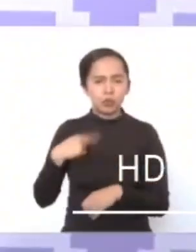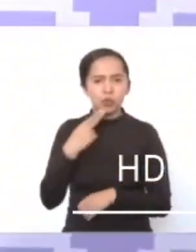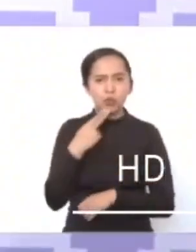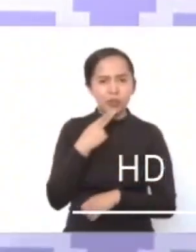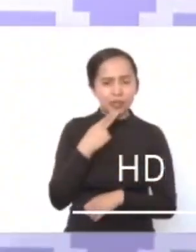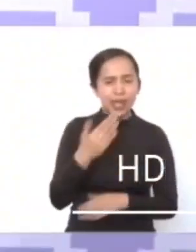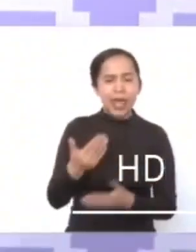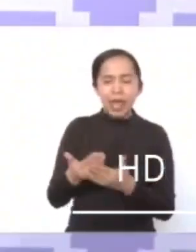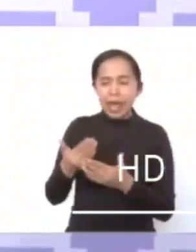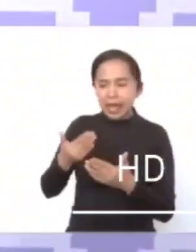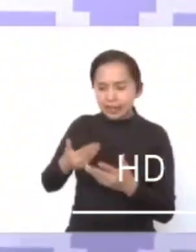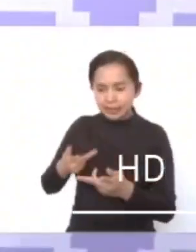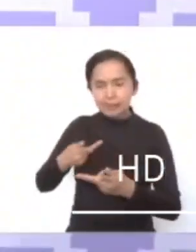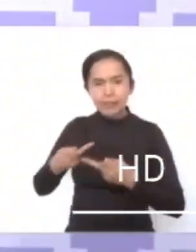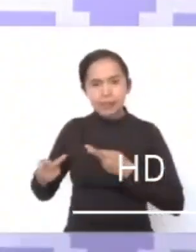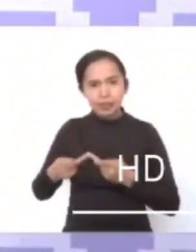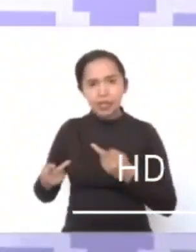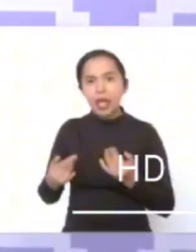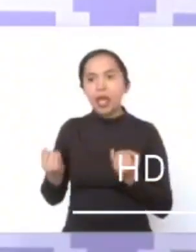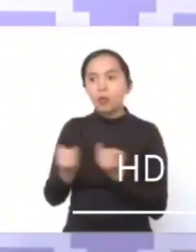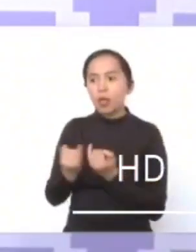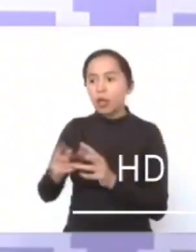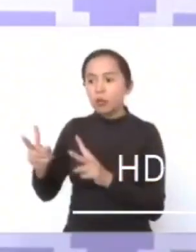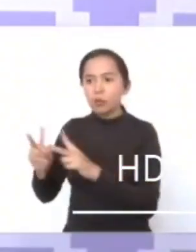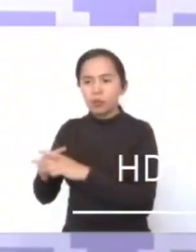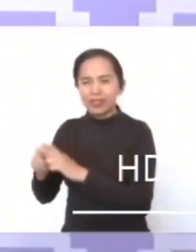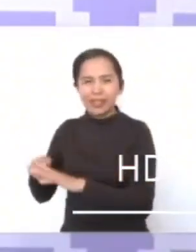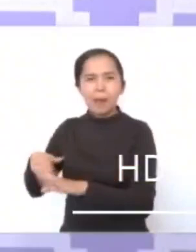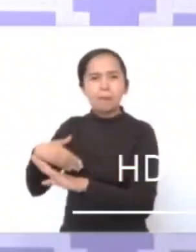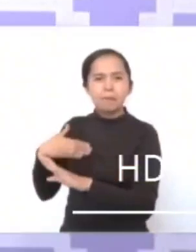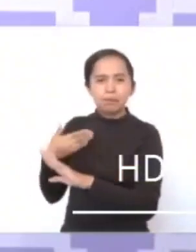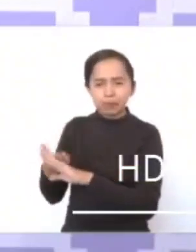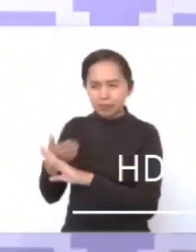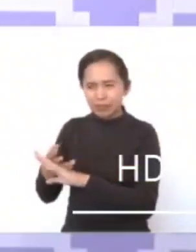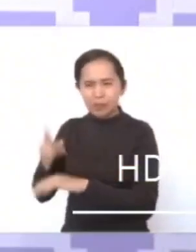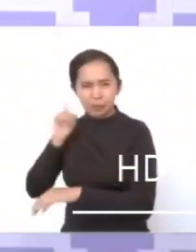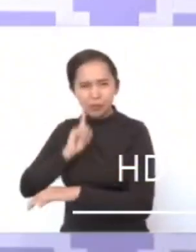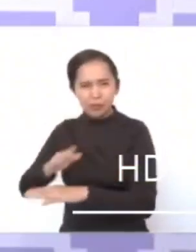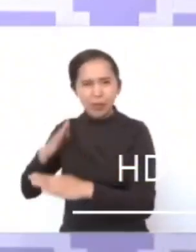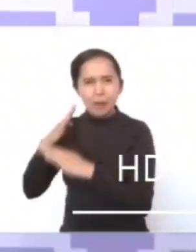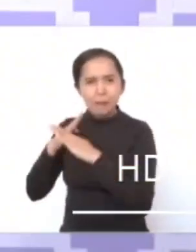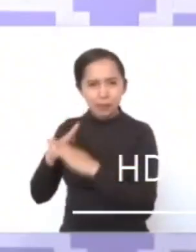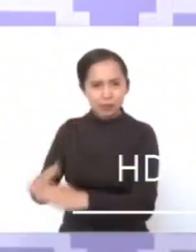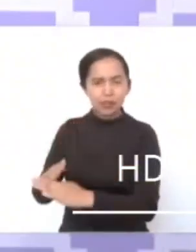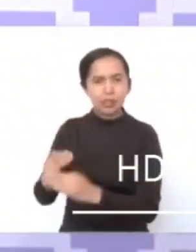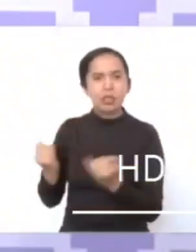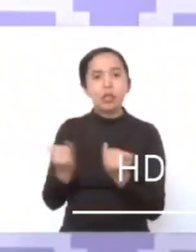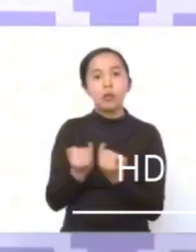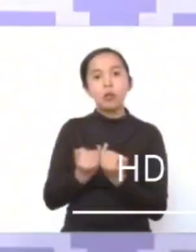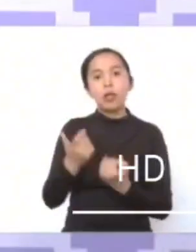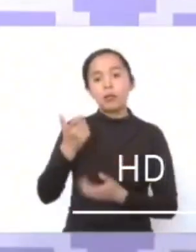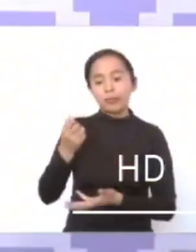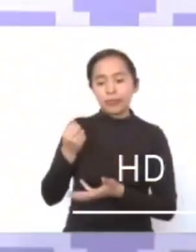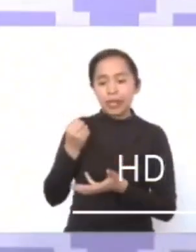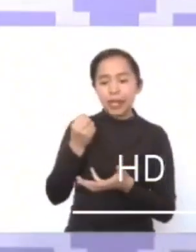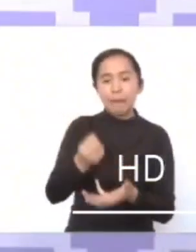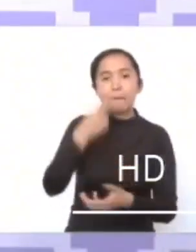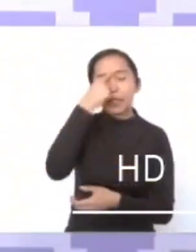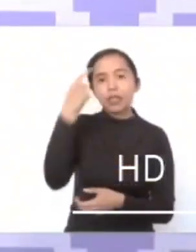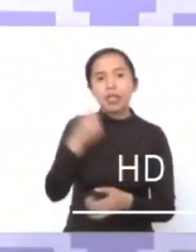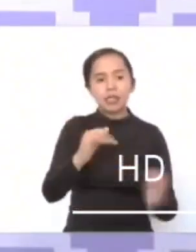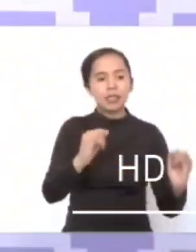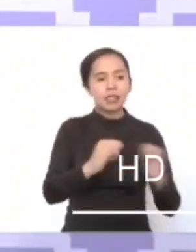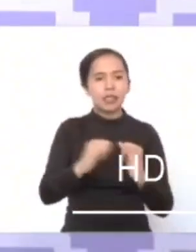prevenir, atender y combatir la violencia machista. Presupuestos para fortalecer a las